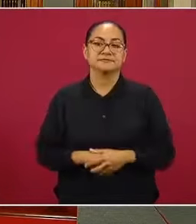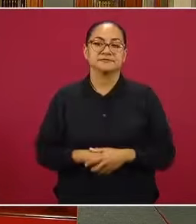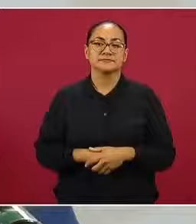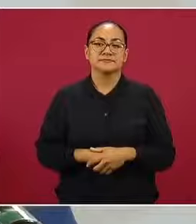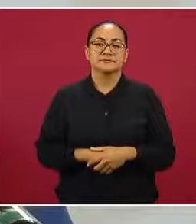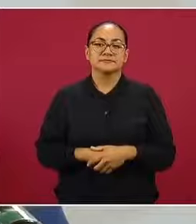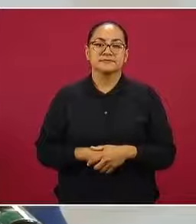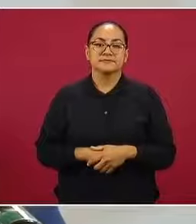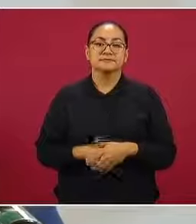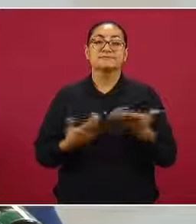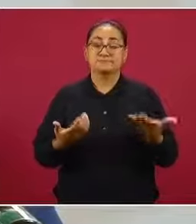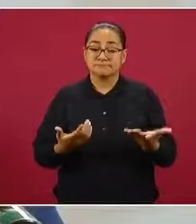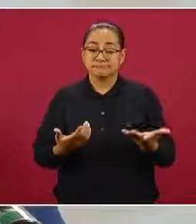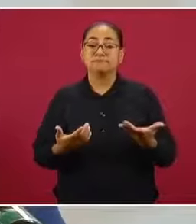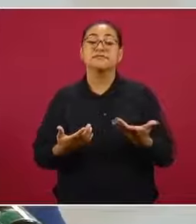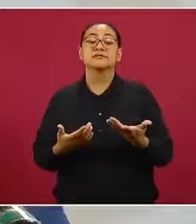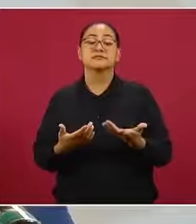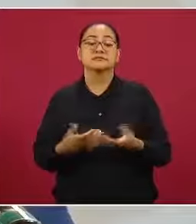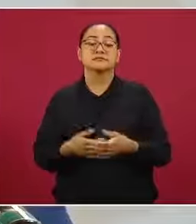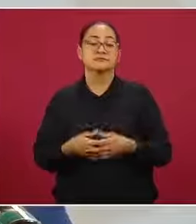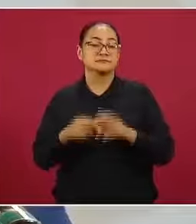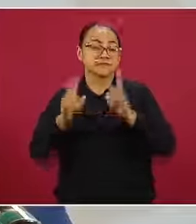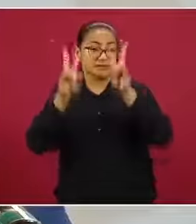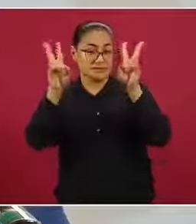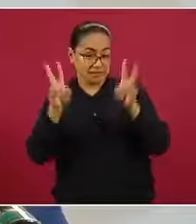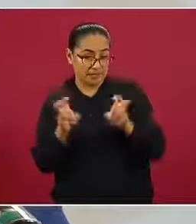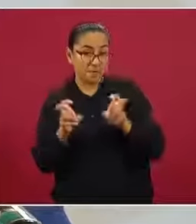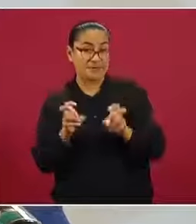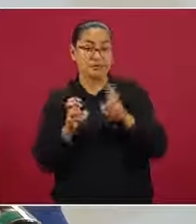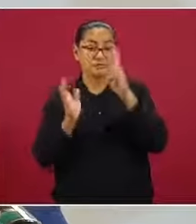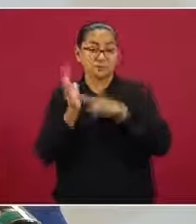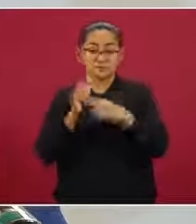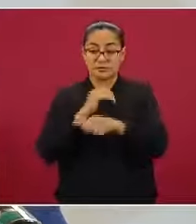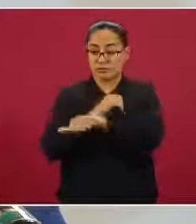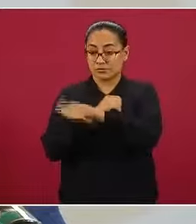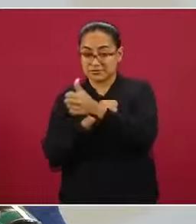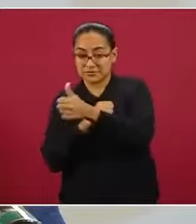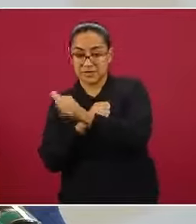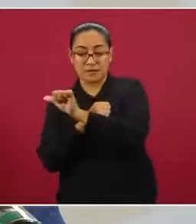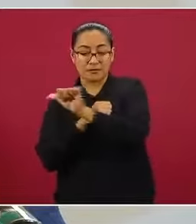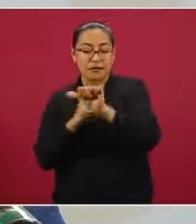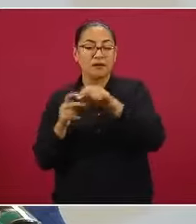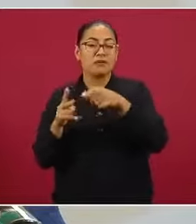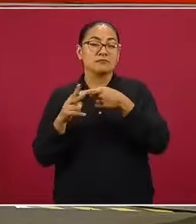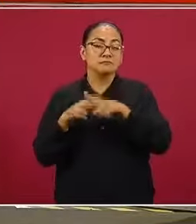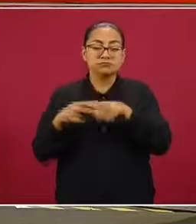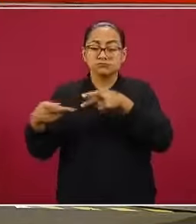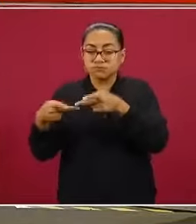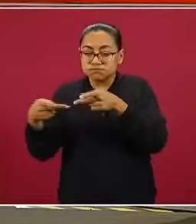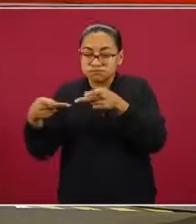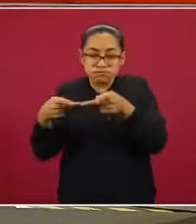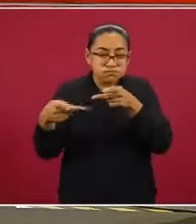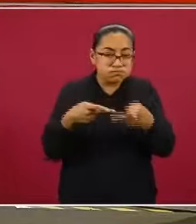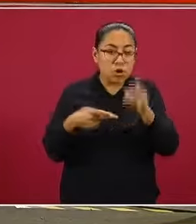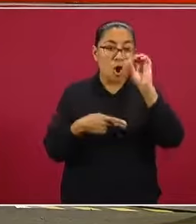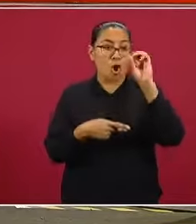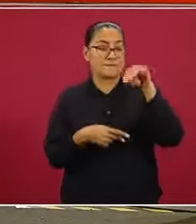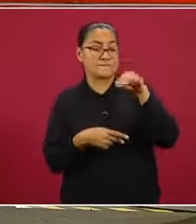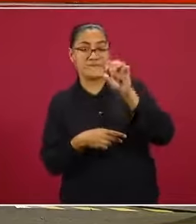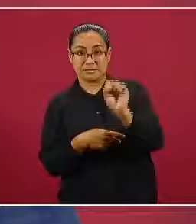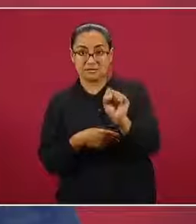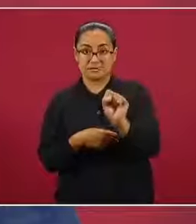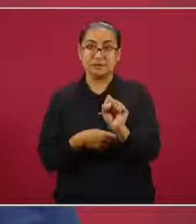2011, se aplica a través del plan de acción de la OMS sobre estas enfermedades. El secretario